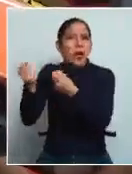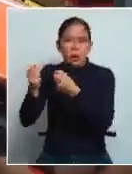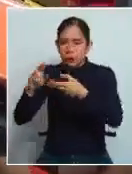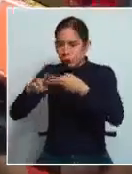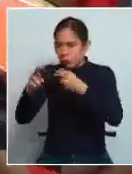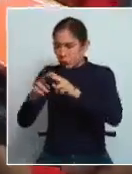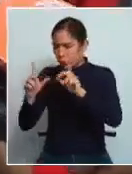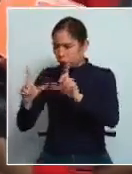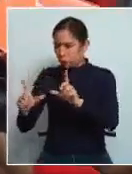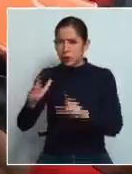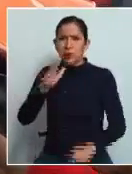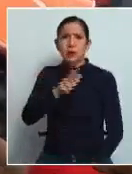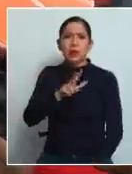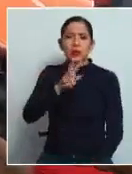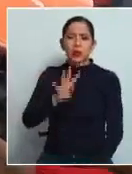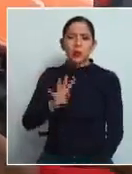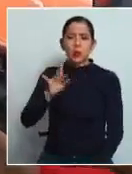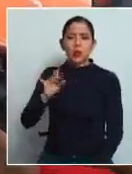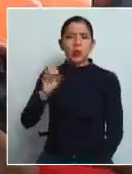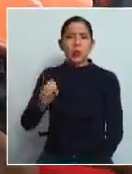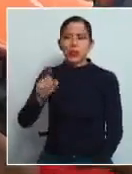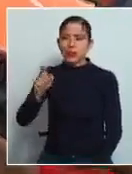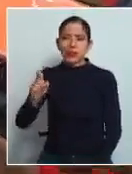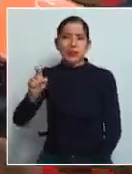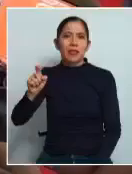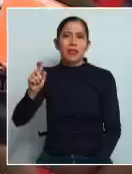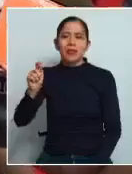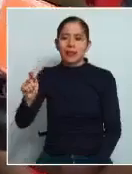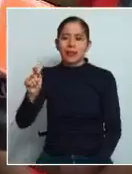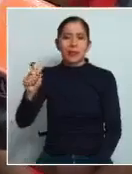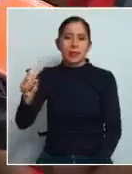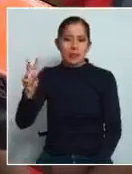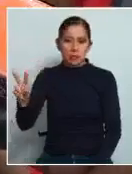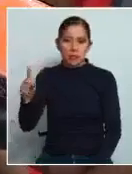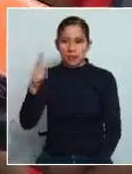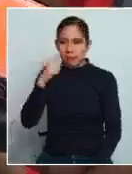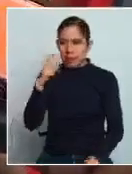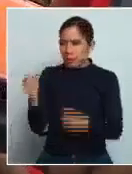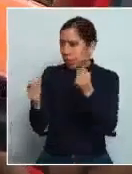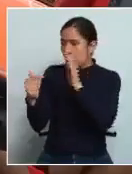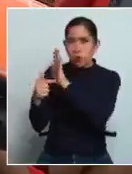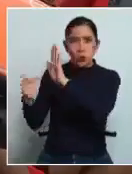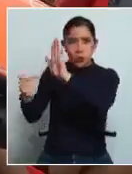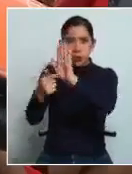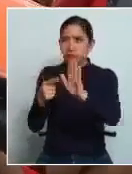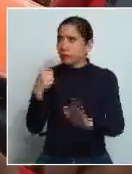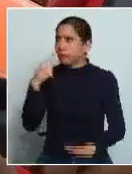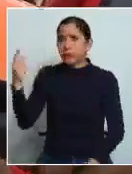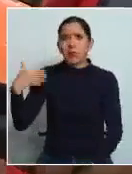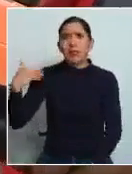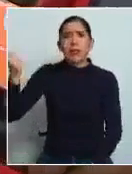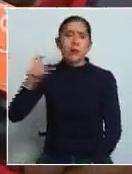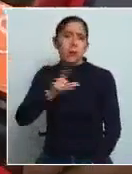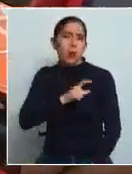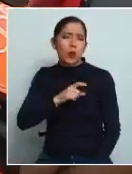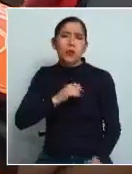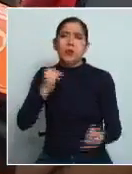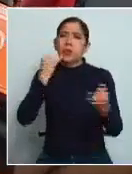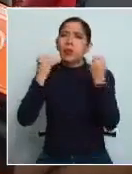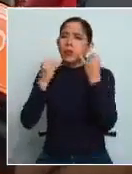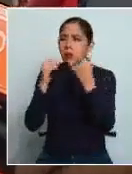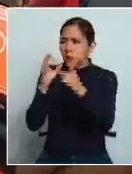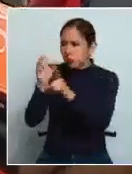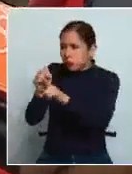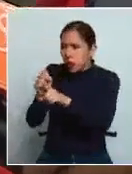control 3480TXB. Este es el vehículo. El comandante nacional general Johnny Aguilera informó que se encontró